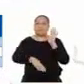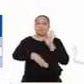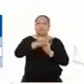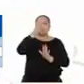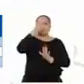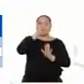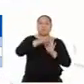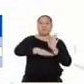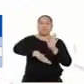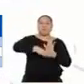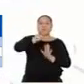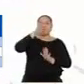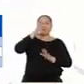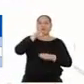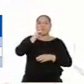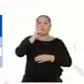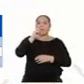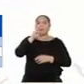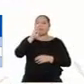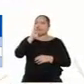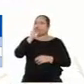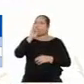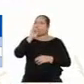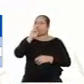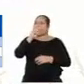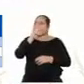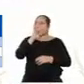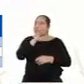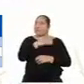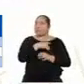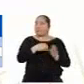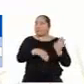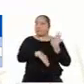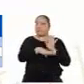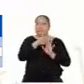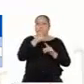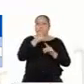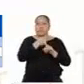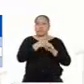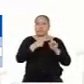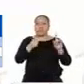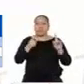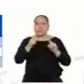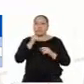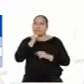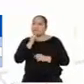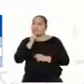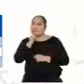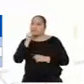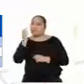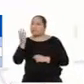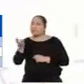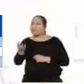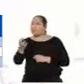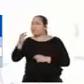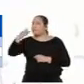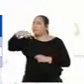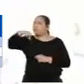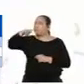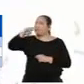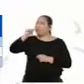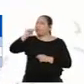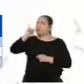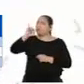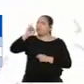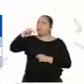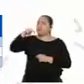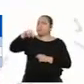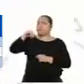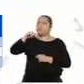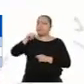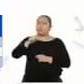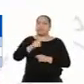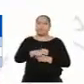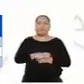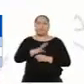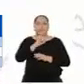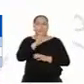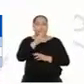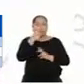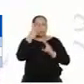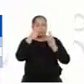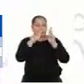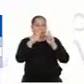sobrepasado la cantidad de gramos de carbohidratos Sin embargo, nos siguen faltando gramos de proteínas Mira Jonathan,